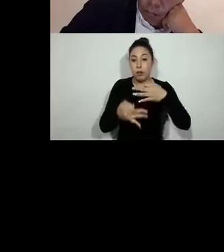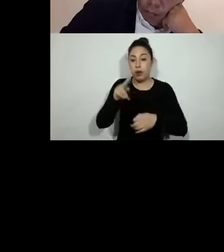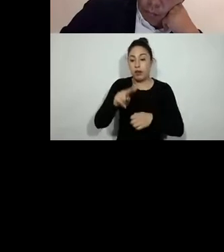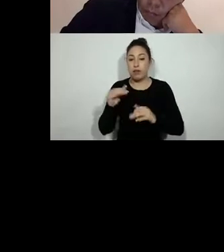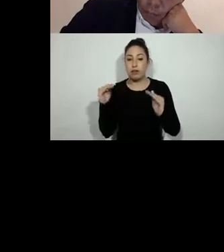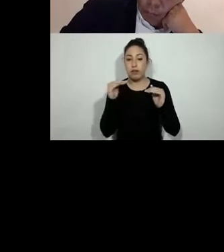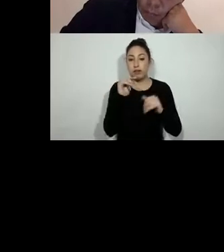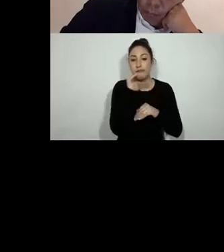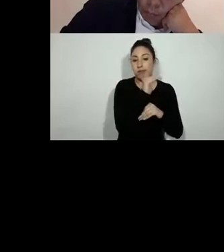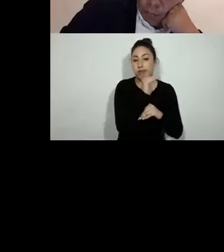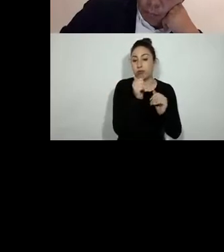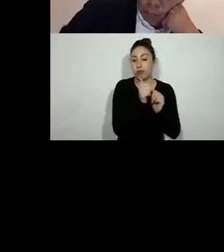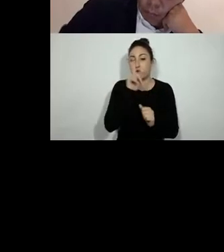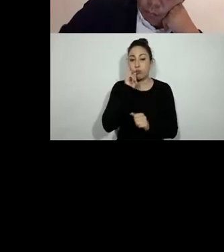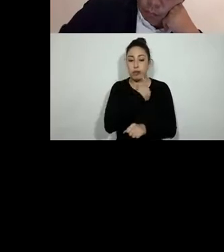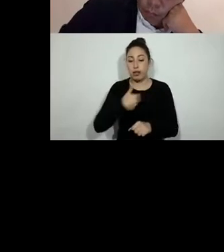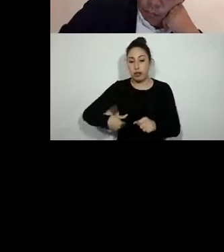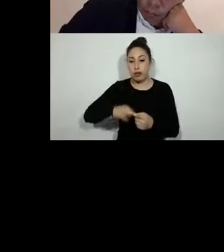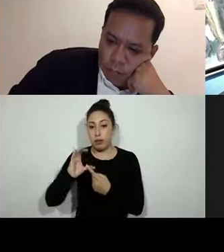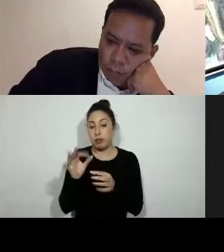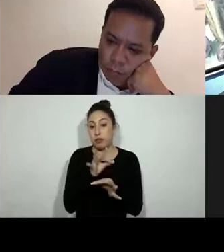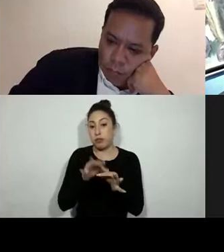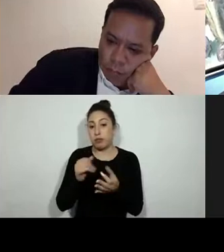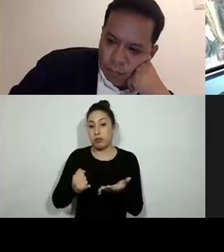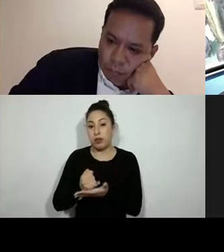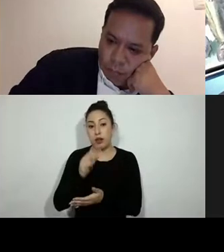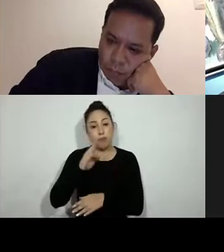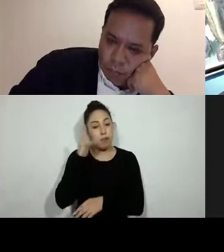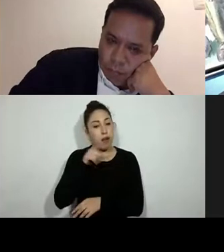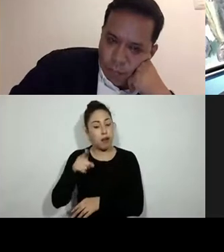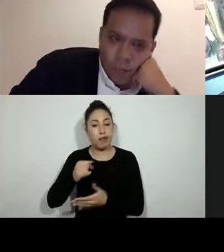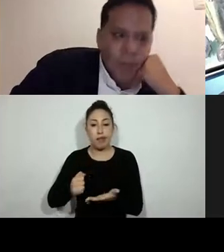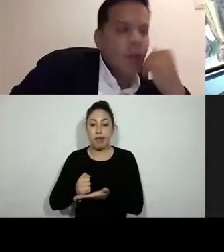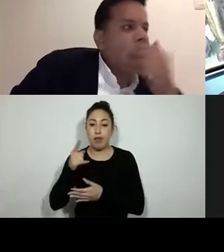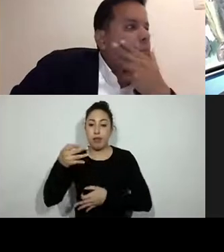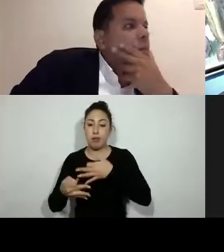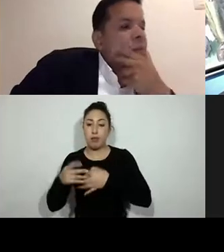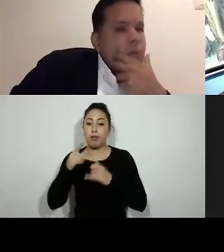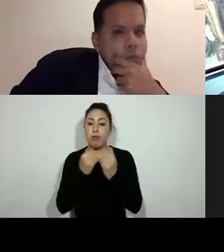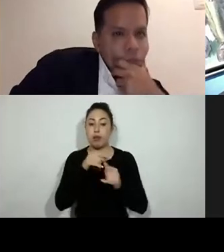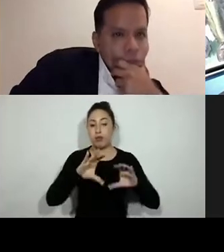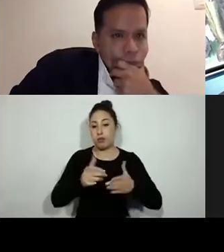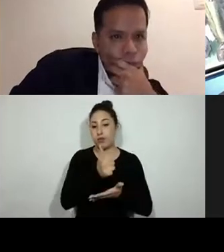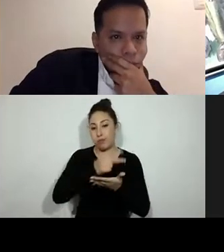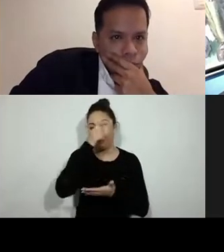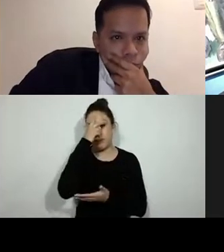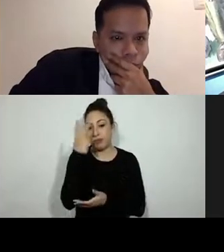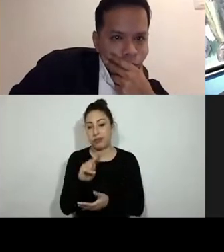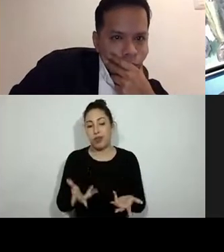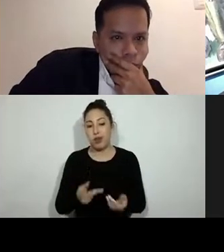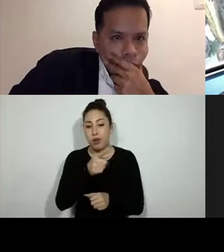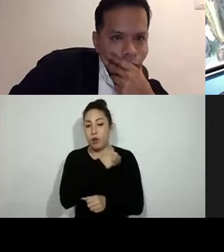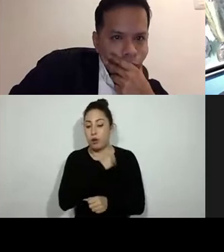manifestar lo que a su derecho conviene, muy mal por el tribunal, pero también muy mal por el Congreso. El Congreso está